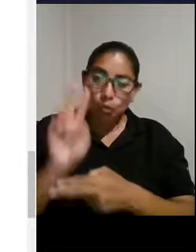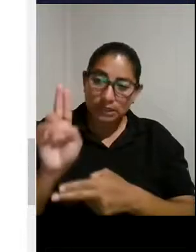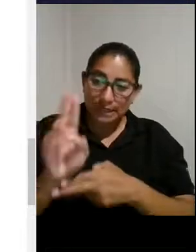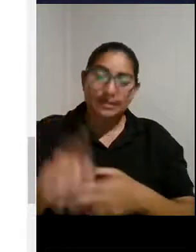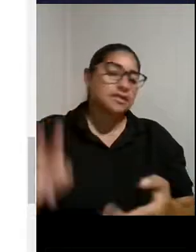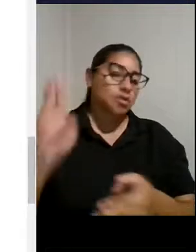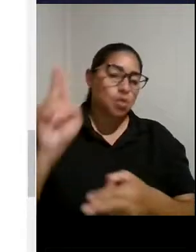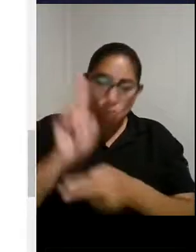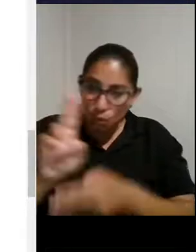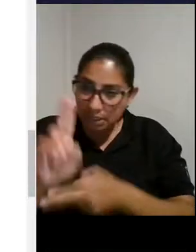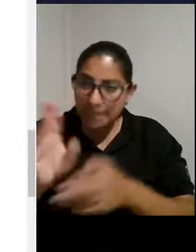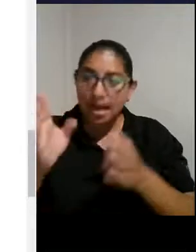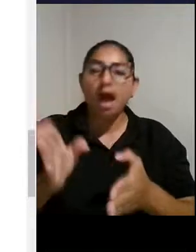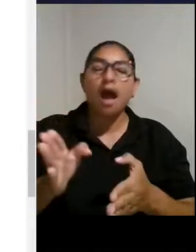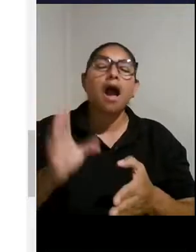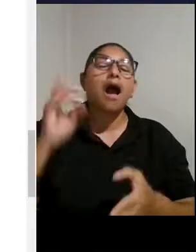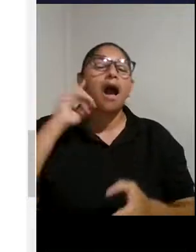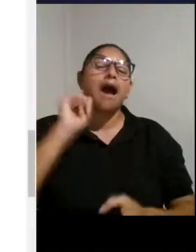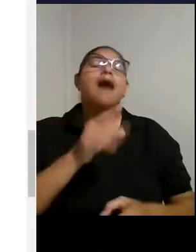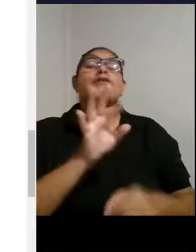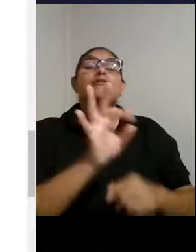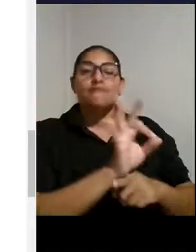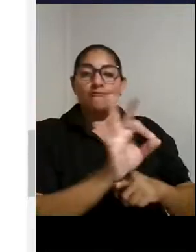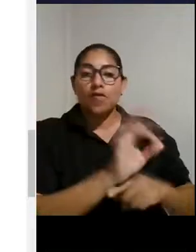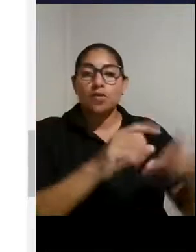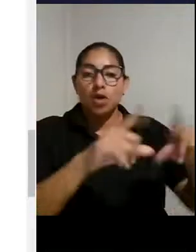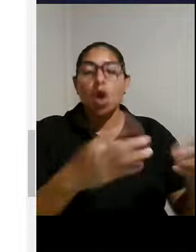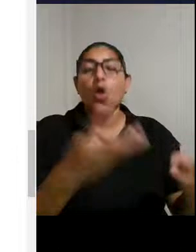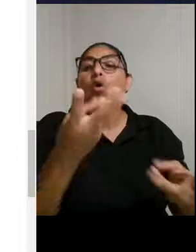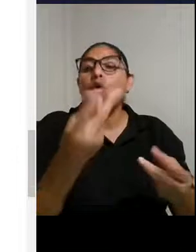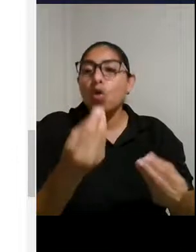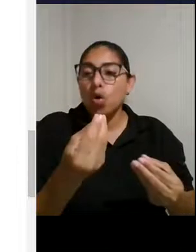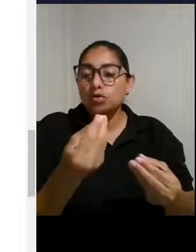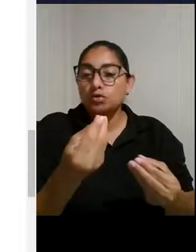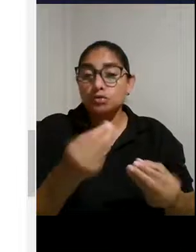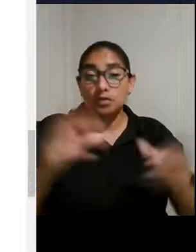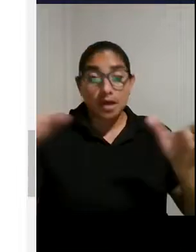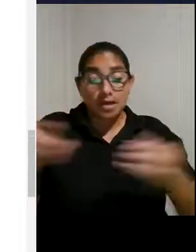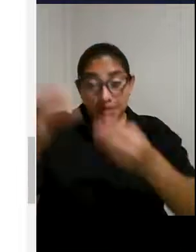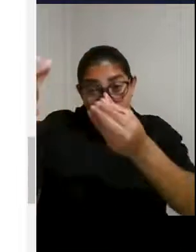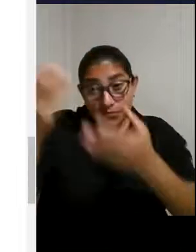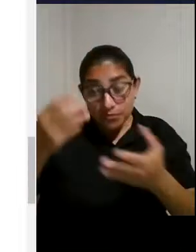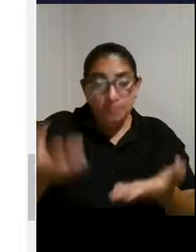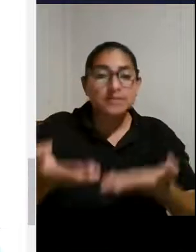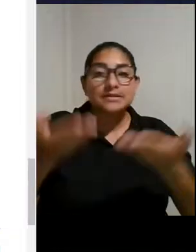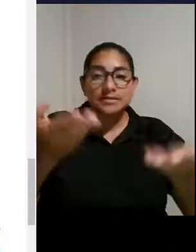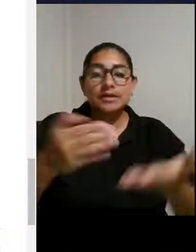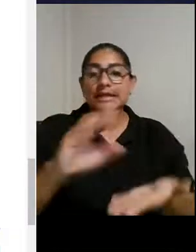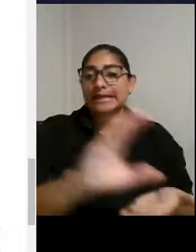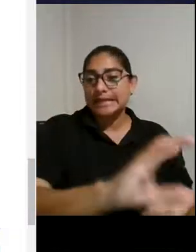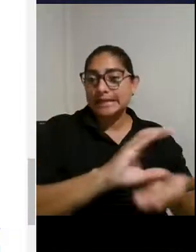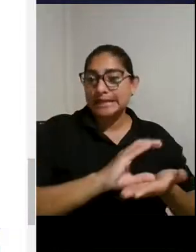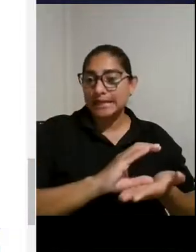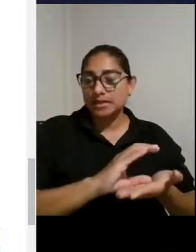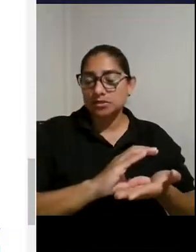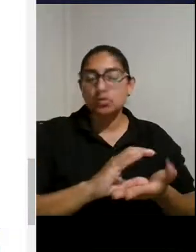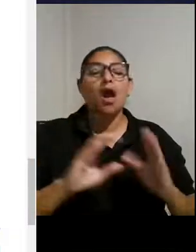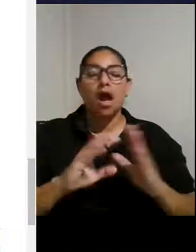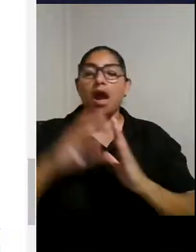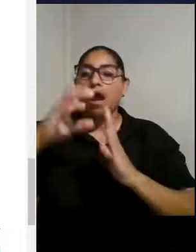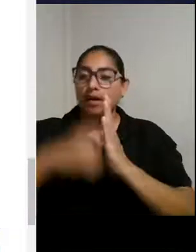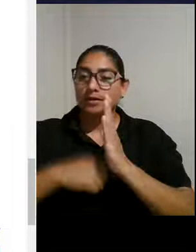Entonces, ustedes van a encontrarse que les van a dar el costo, que por otro lado les van a ofrecer el ingreso y ustedes calculan